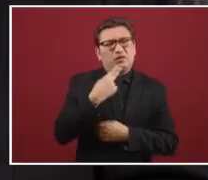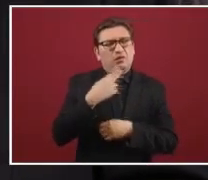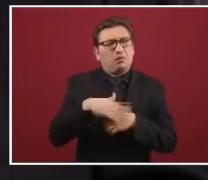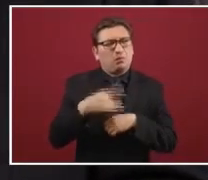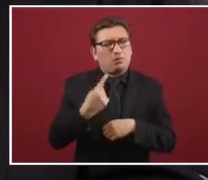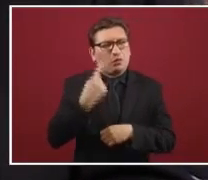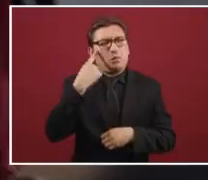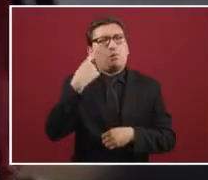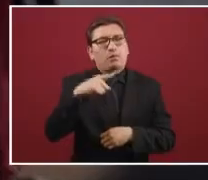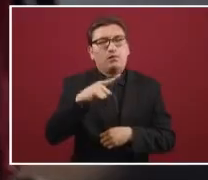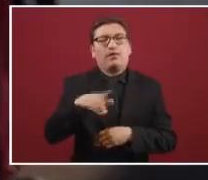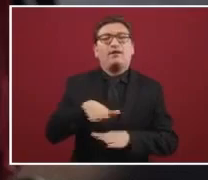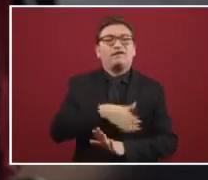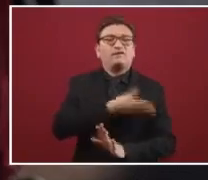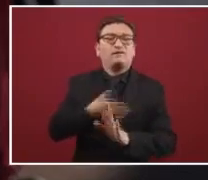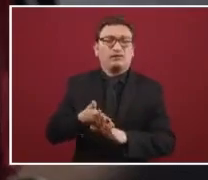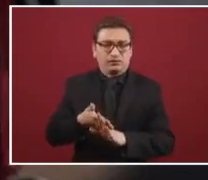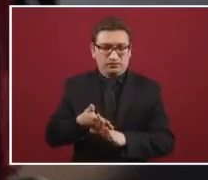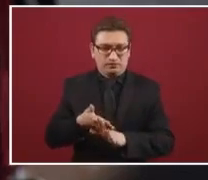dañar, para